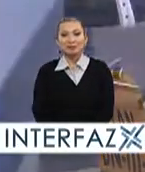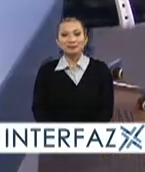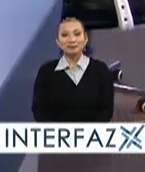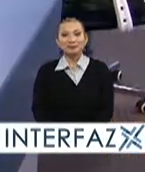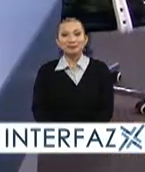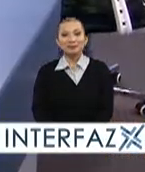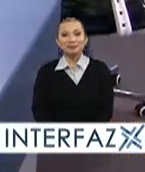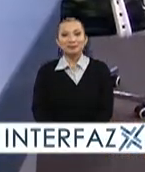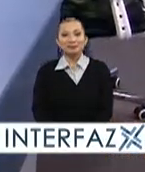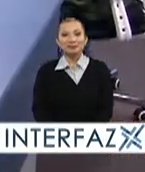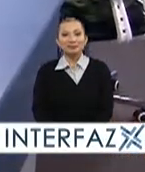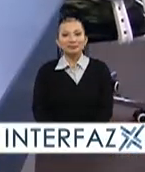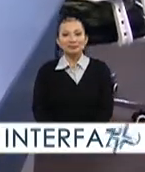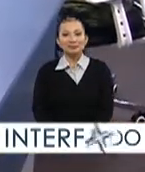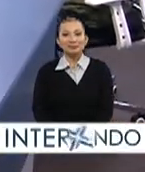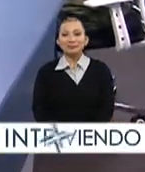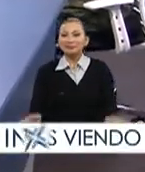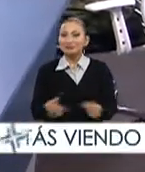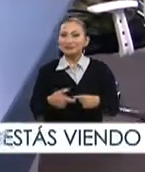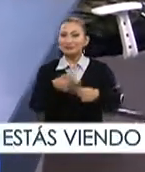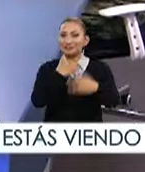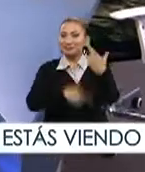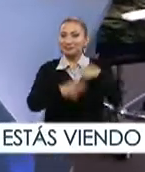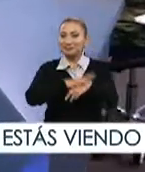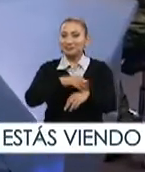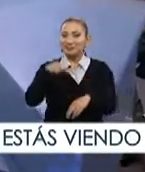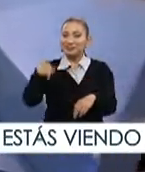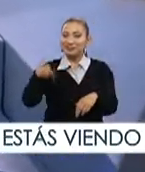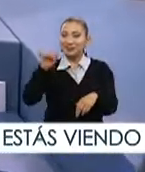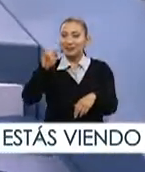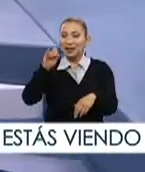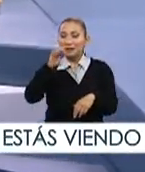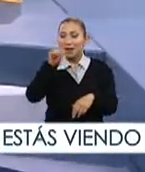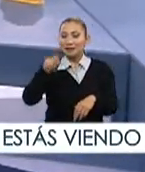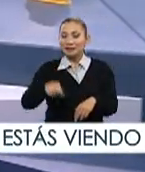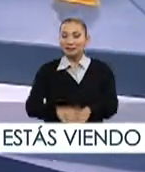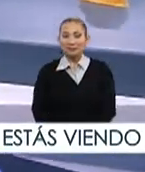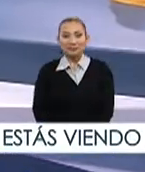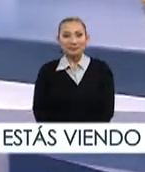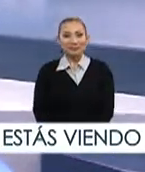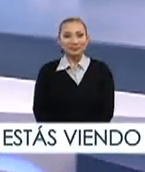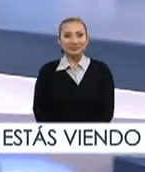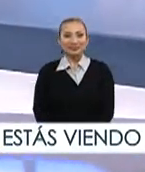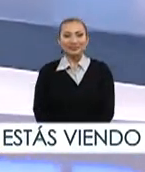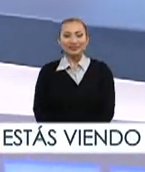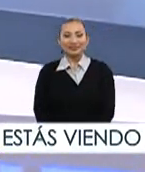Gracias por estar con la invitación. Hacemos una breve pausa y regresamos con más. Esto es Interfaz, no se vayan.